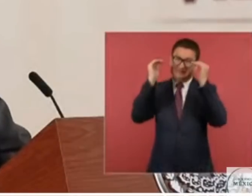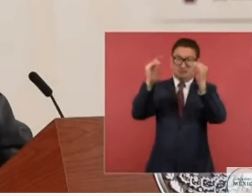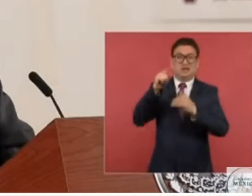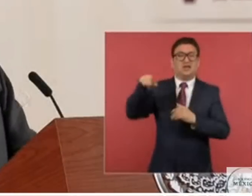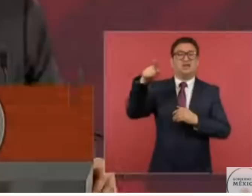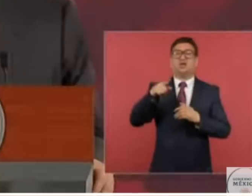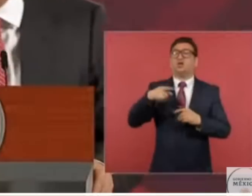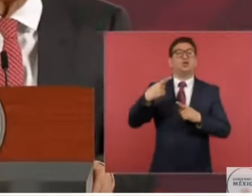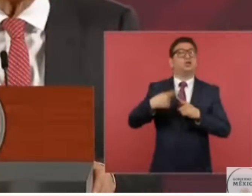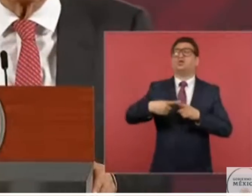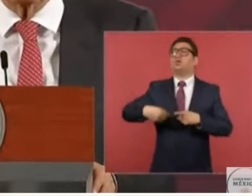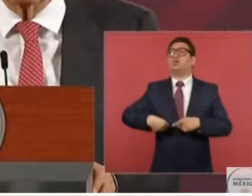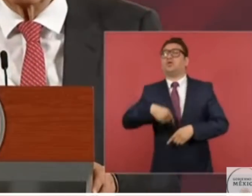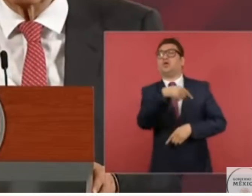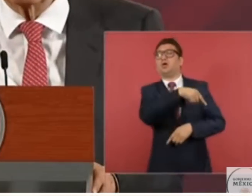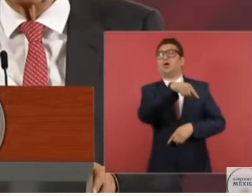la culpa